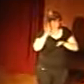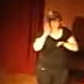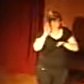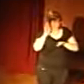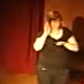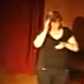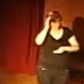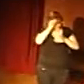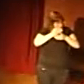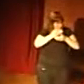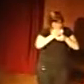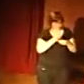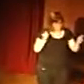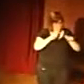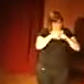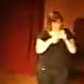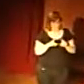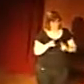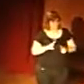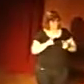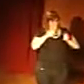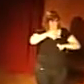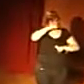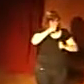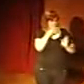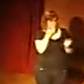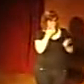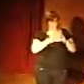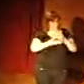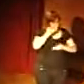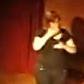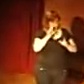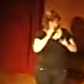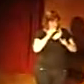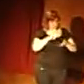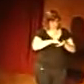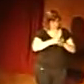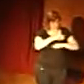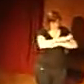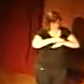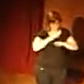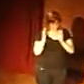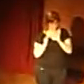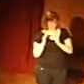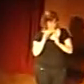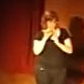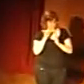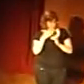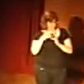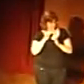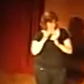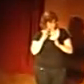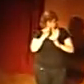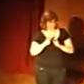ese neogotico eh que se implanta en la moda arquitectónica por supuesto del reinado de Isabel II y en otras